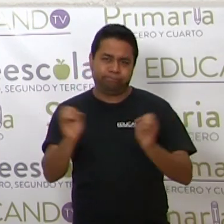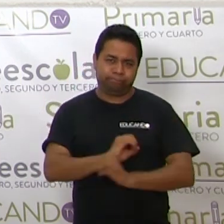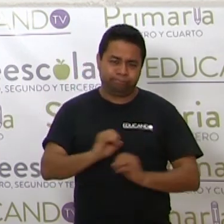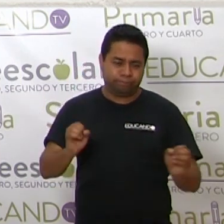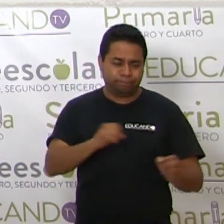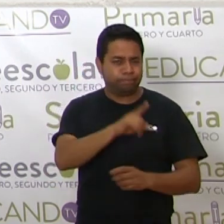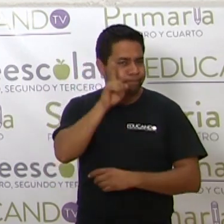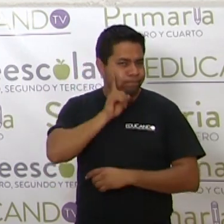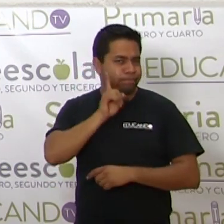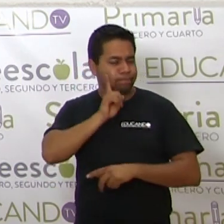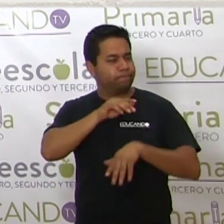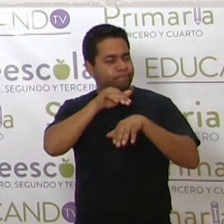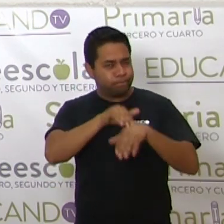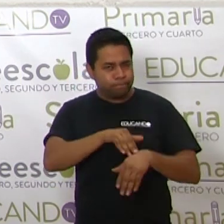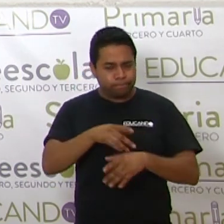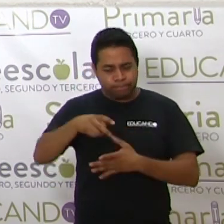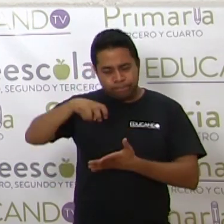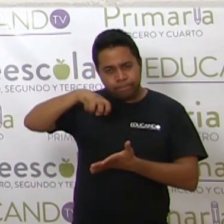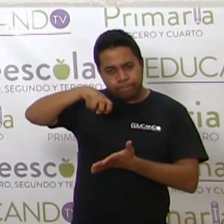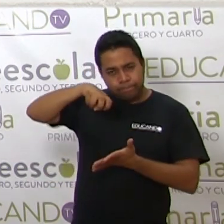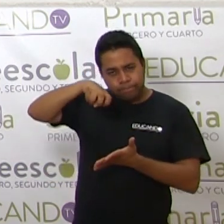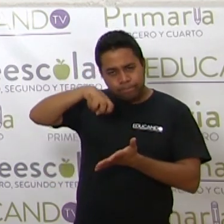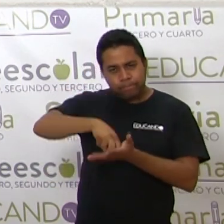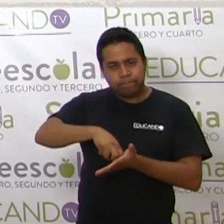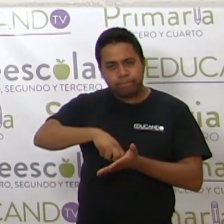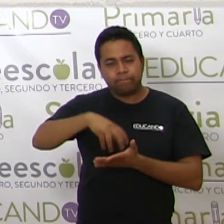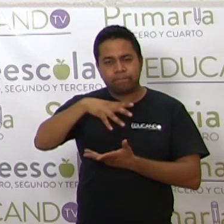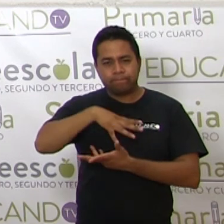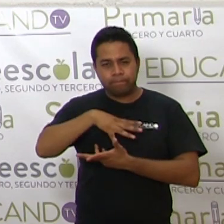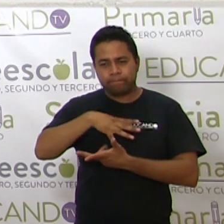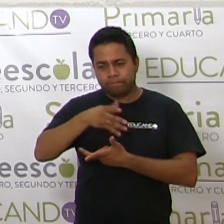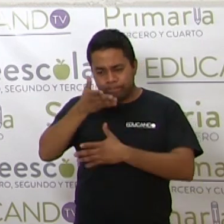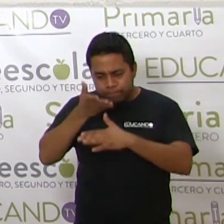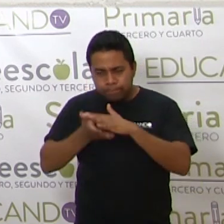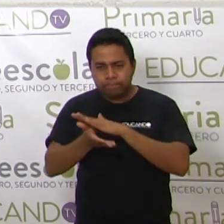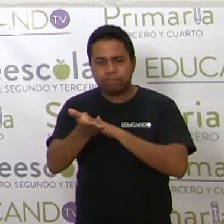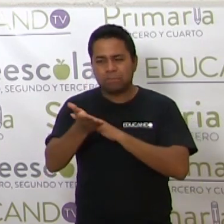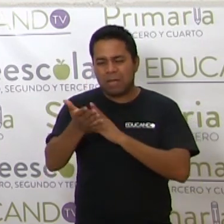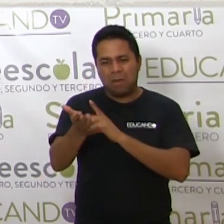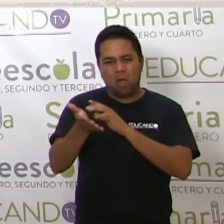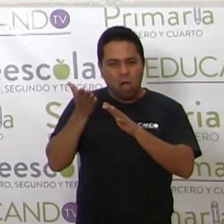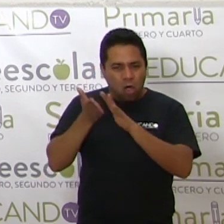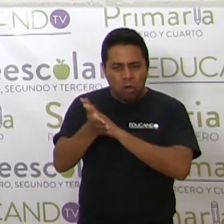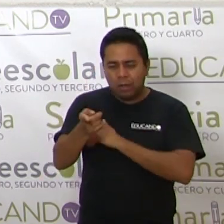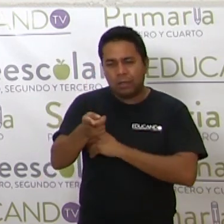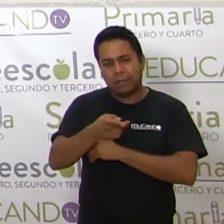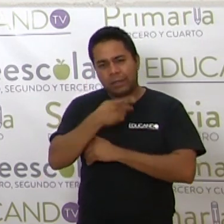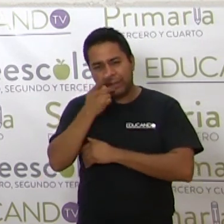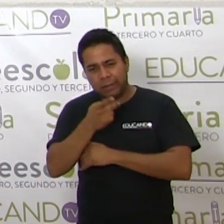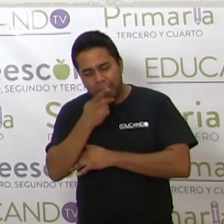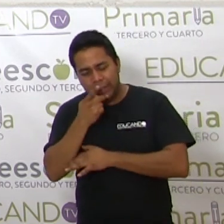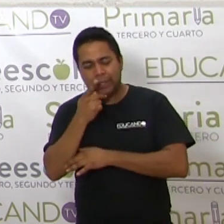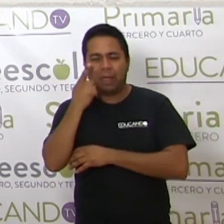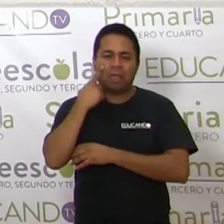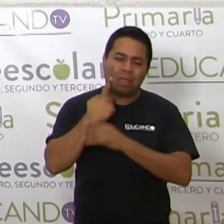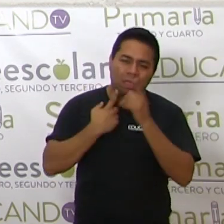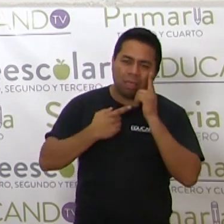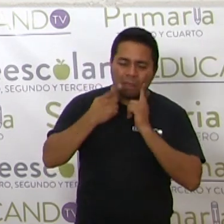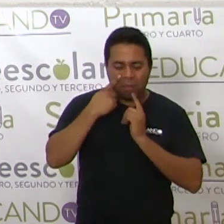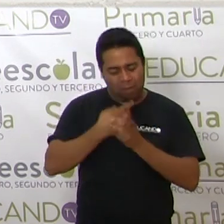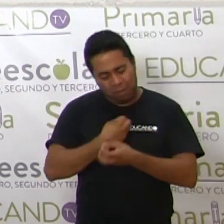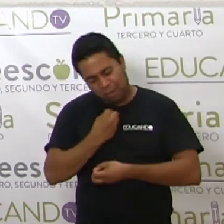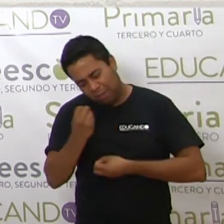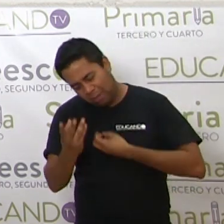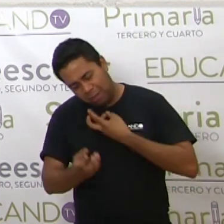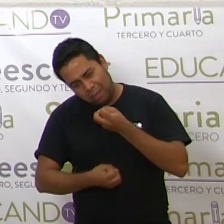lo hizo así se inclinó sobre la boca del horno y empezó a gemir ya llorar desahogando